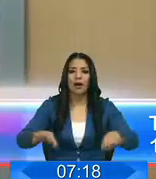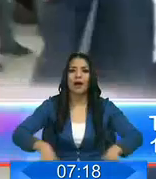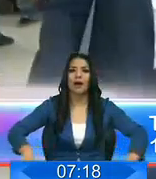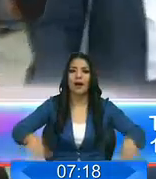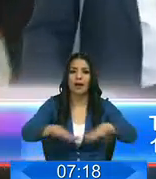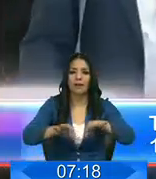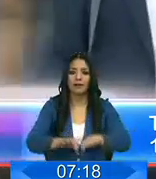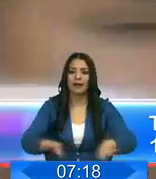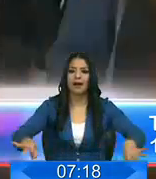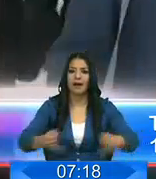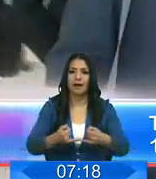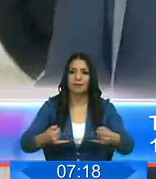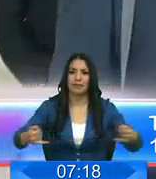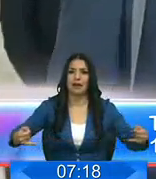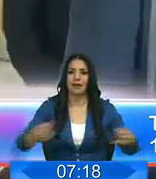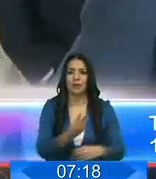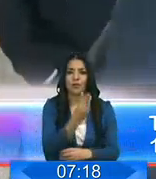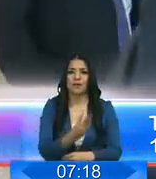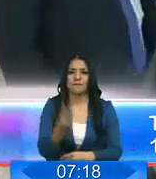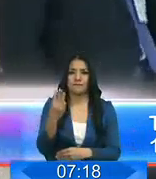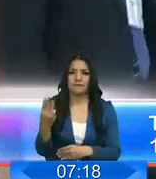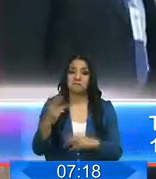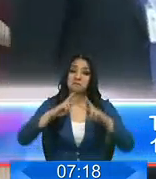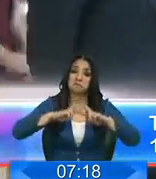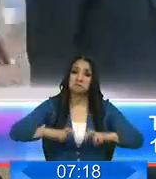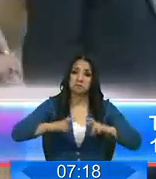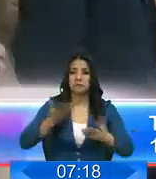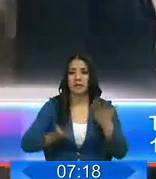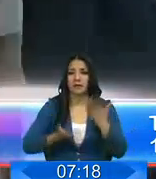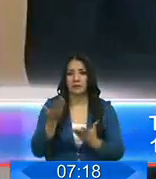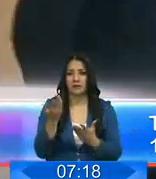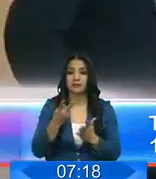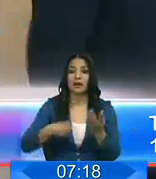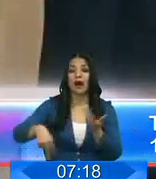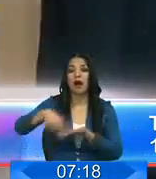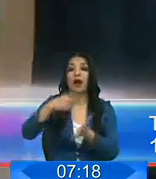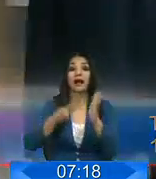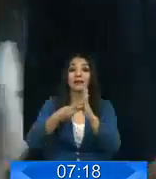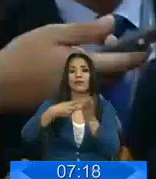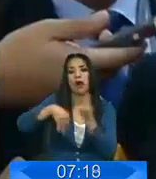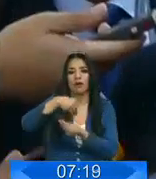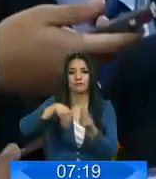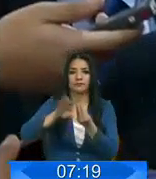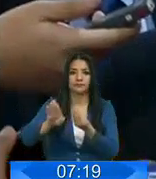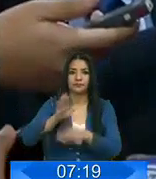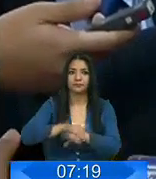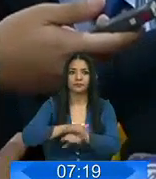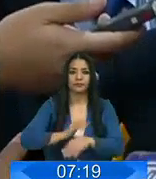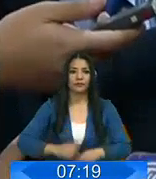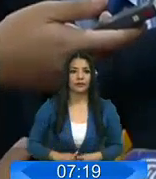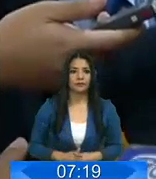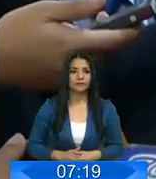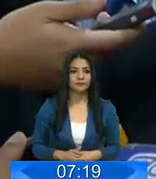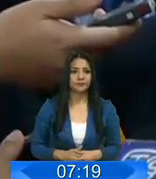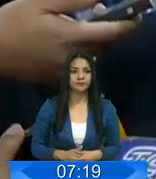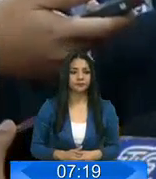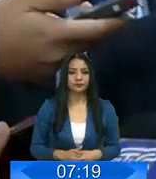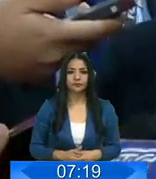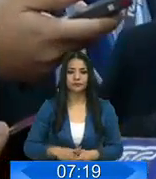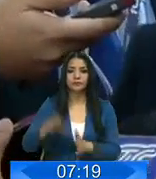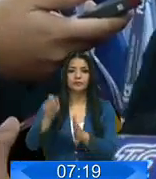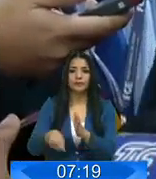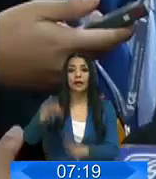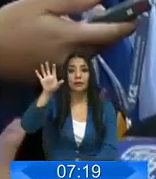cuales investiga la fiscalía dentro de un caso de presunto delito de lavado de activos. Se trata, conforme ha mantenido Procuraduría,